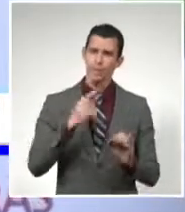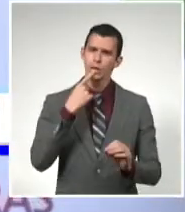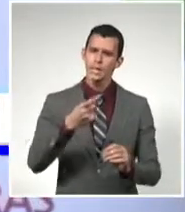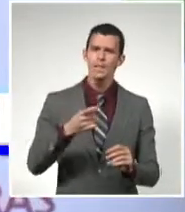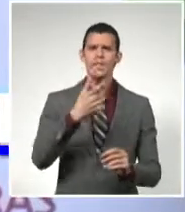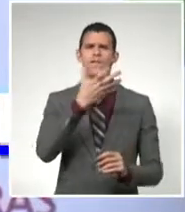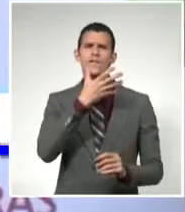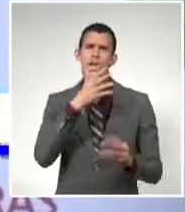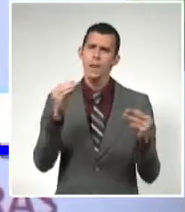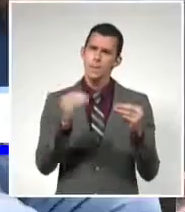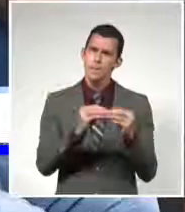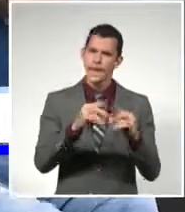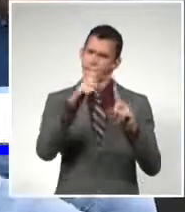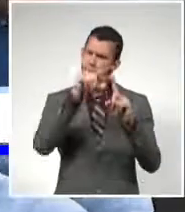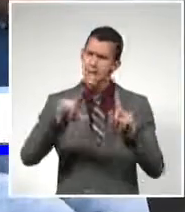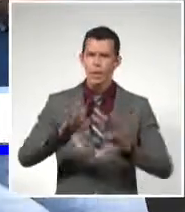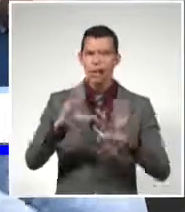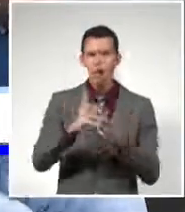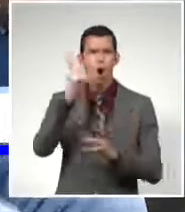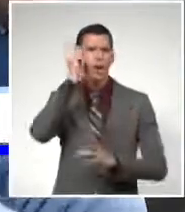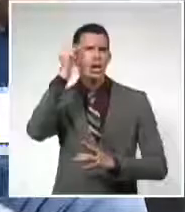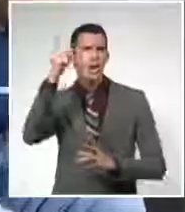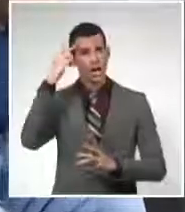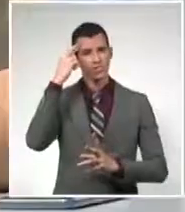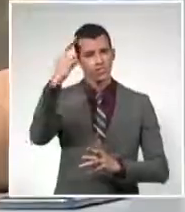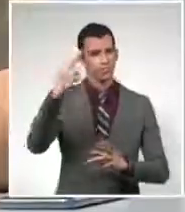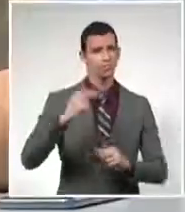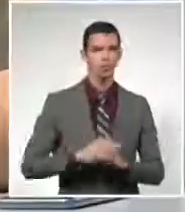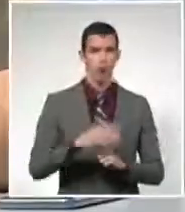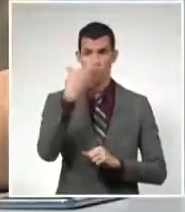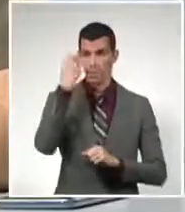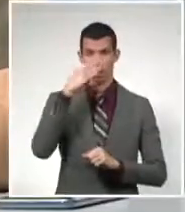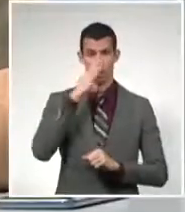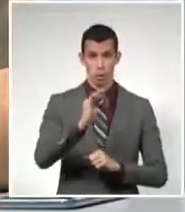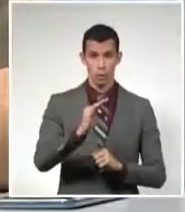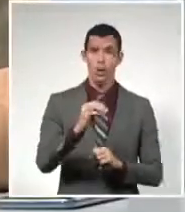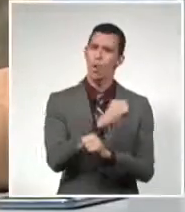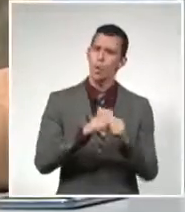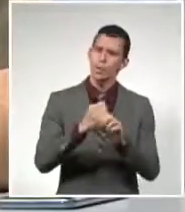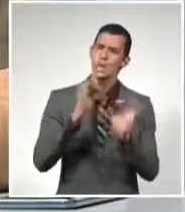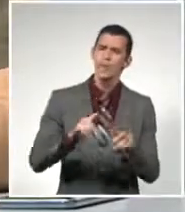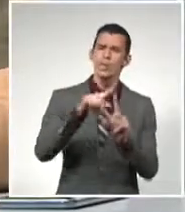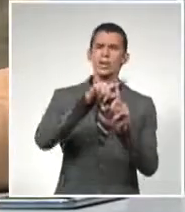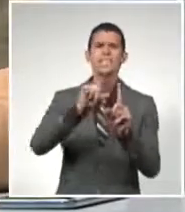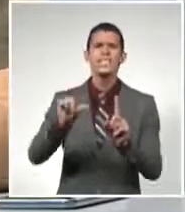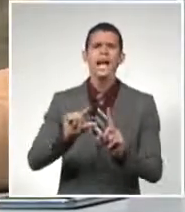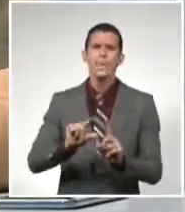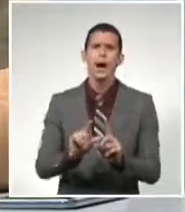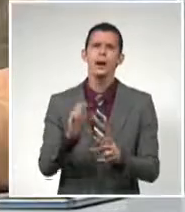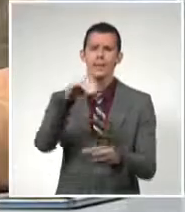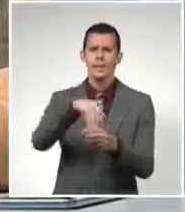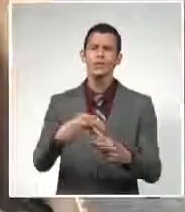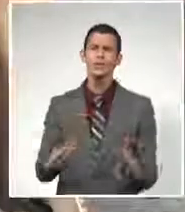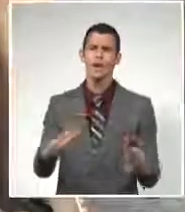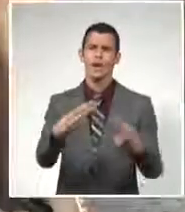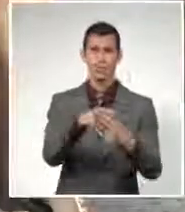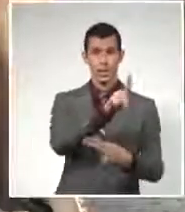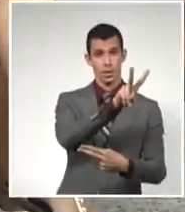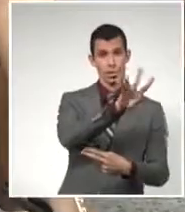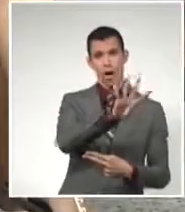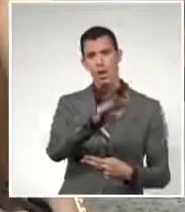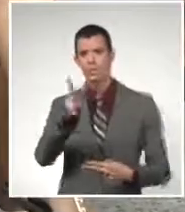el antiimperialismo, los bloqueos y las medidas coercitivas guiarán los foros que tendrán lugar del 24 al 26 de noviembre